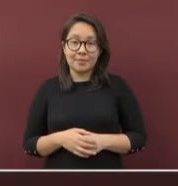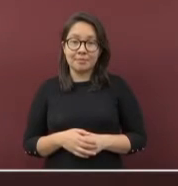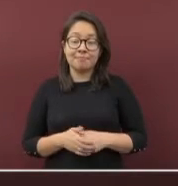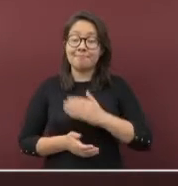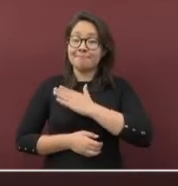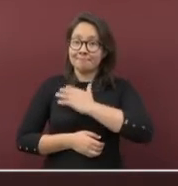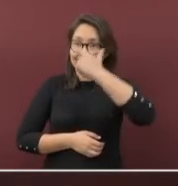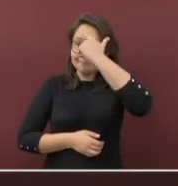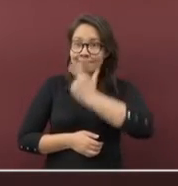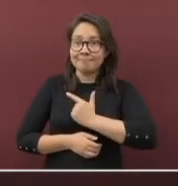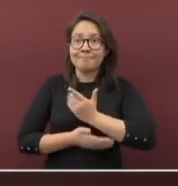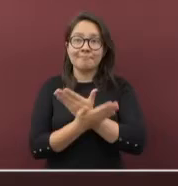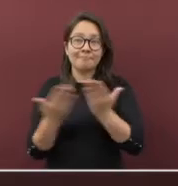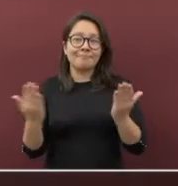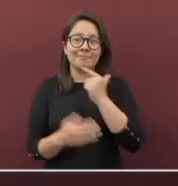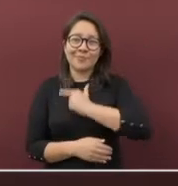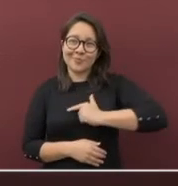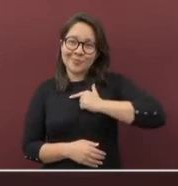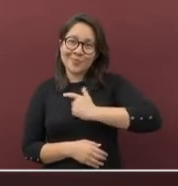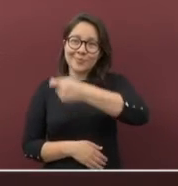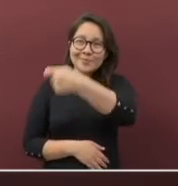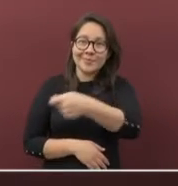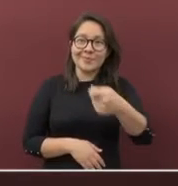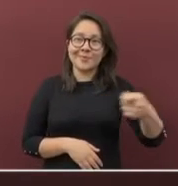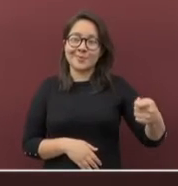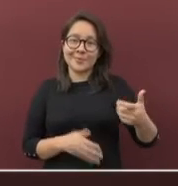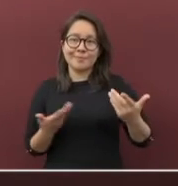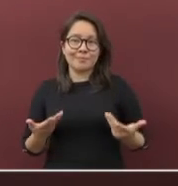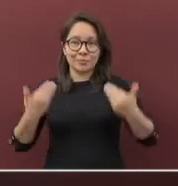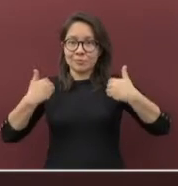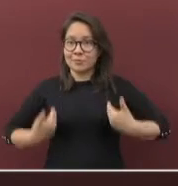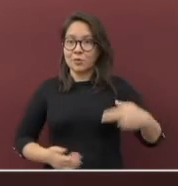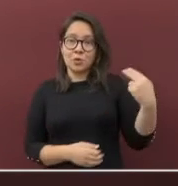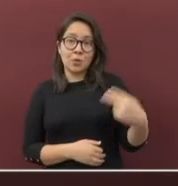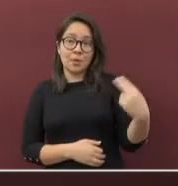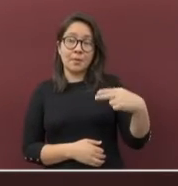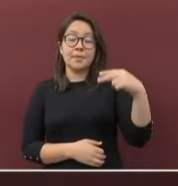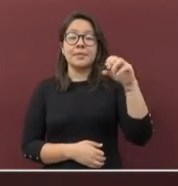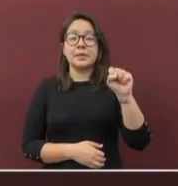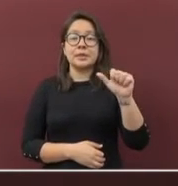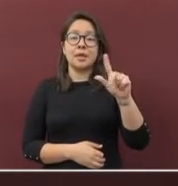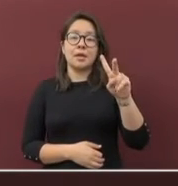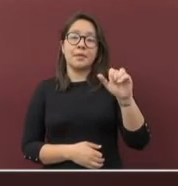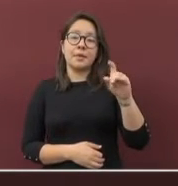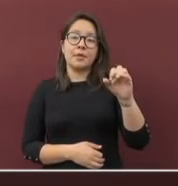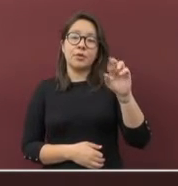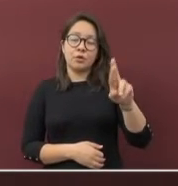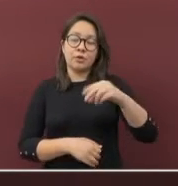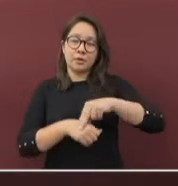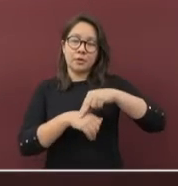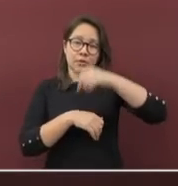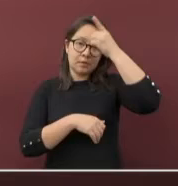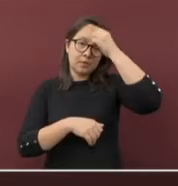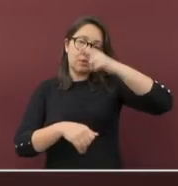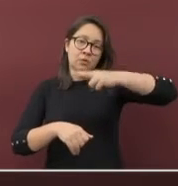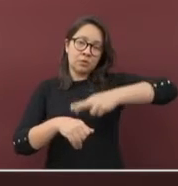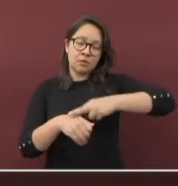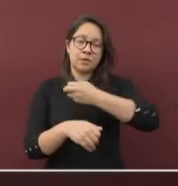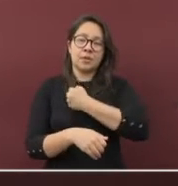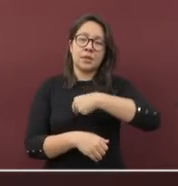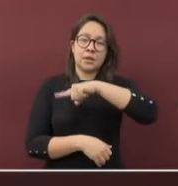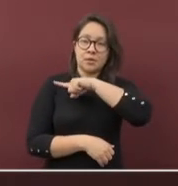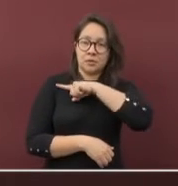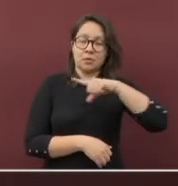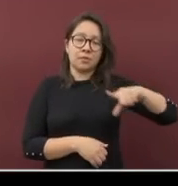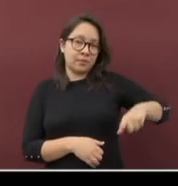muy buenas noches es un gusto saludarlos soy el doctor salvador beristaín hernández director de salud pública en